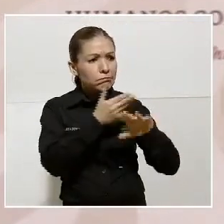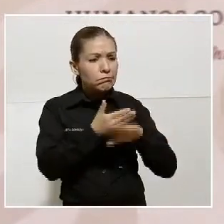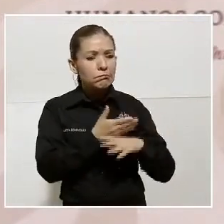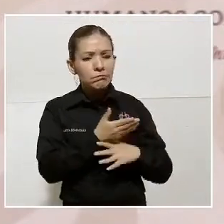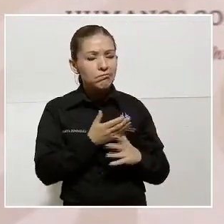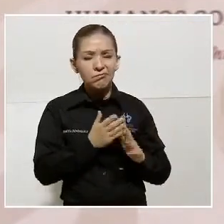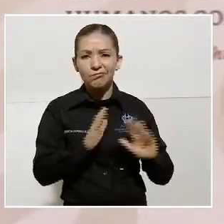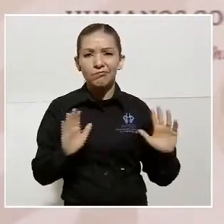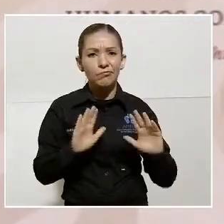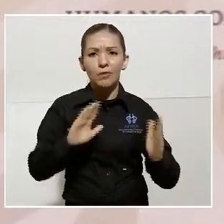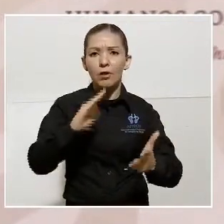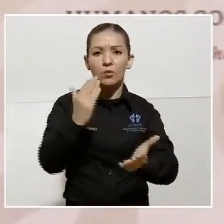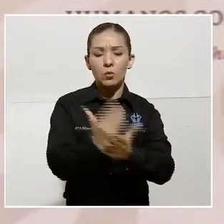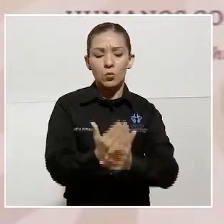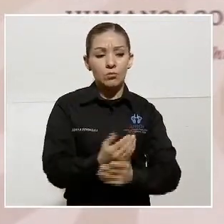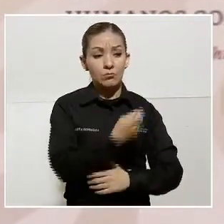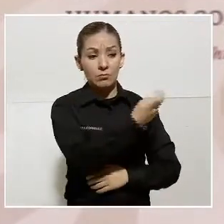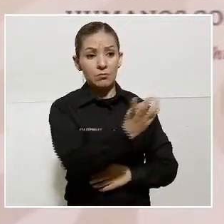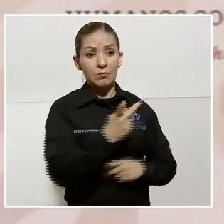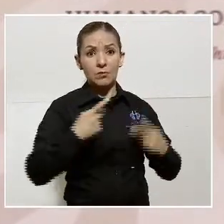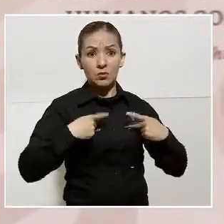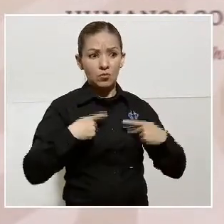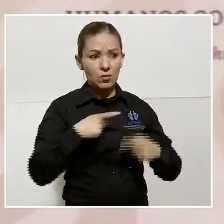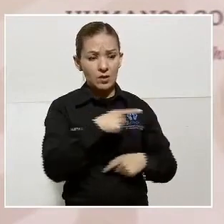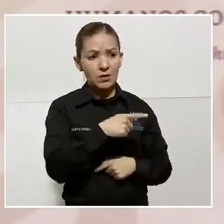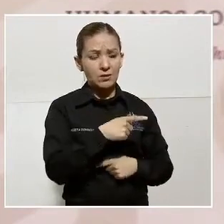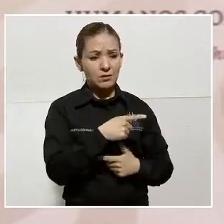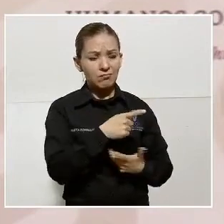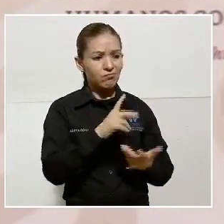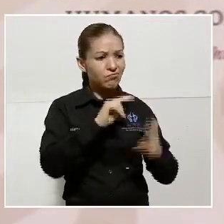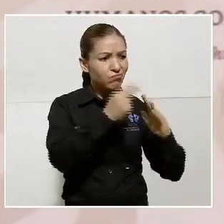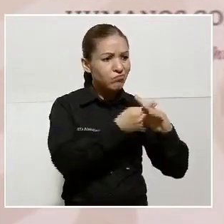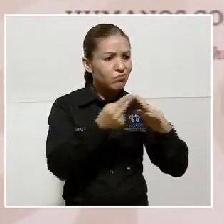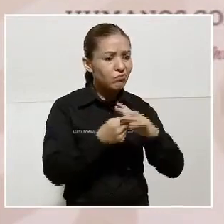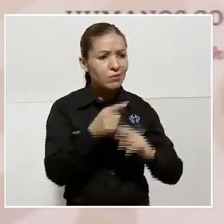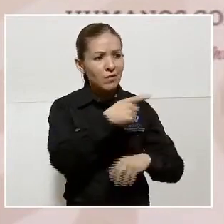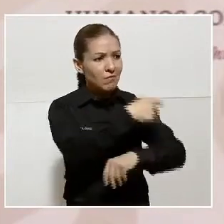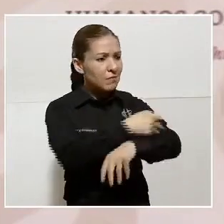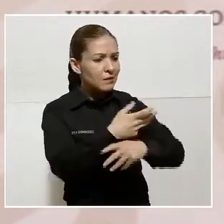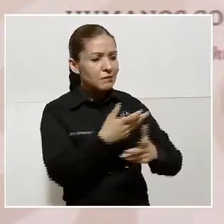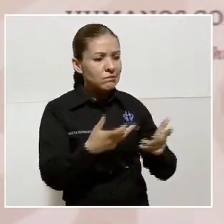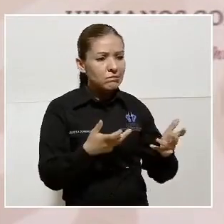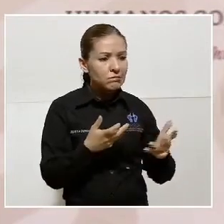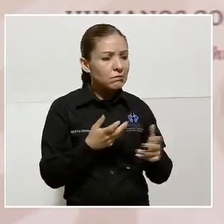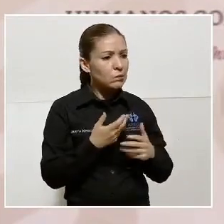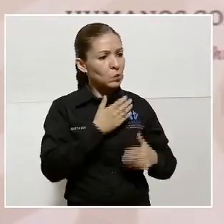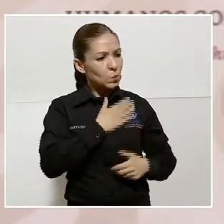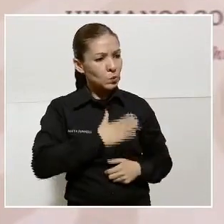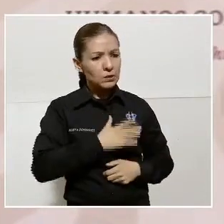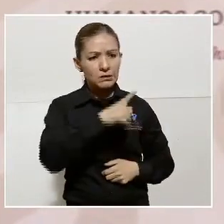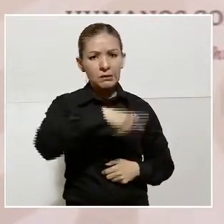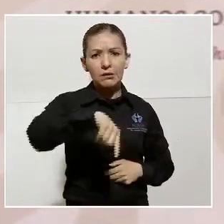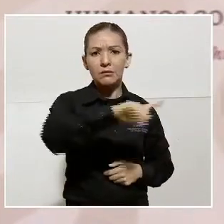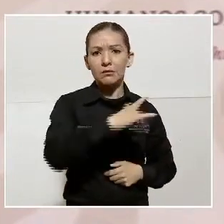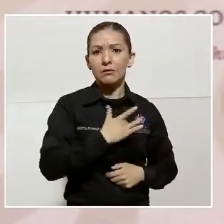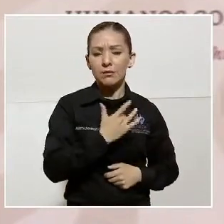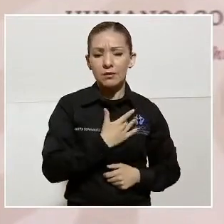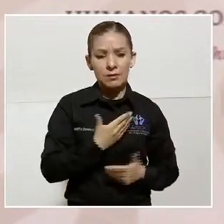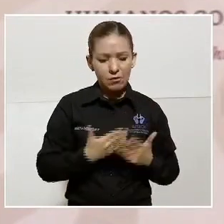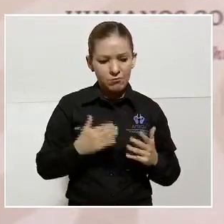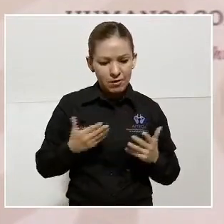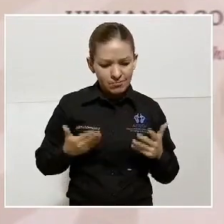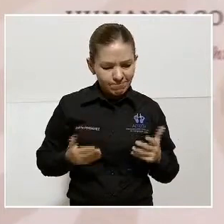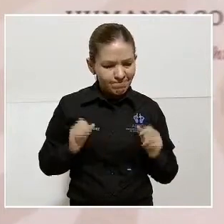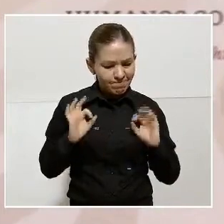que le dará justicia a las víctimas y familiares de víctimas, pero que además sentará las bases para la construcción de instituciones